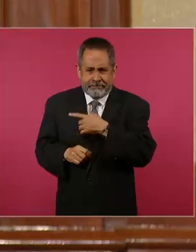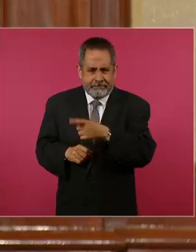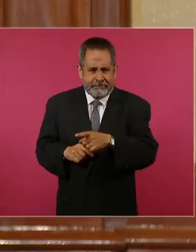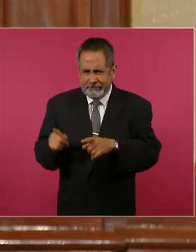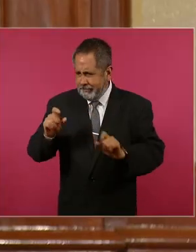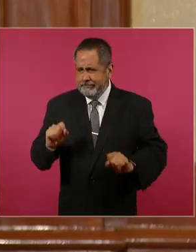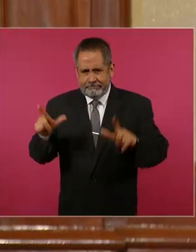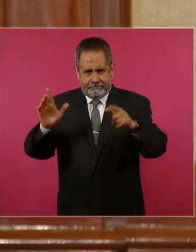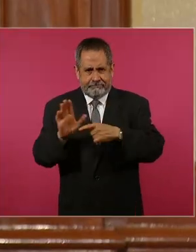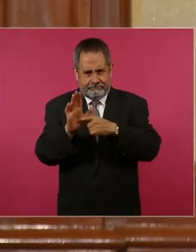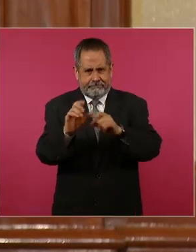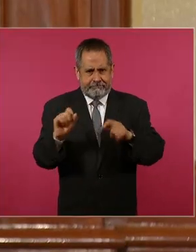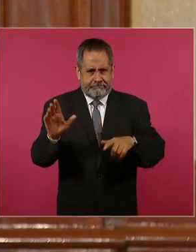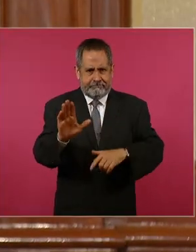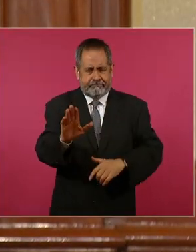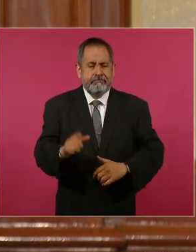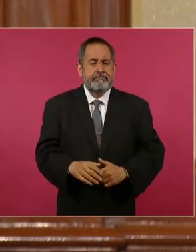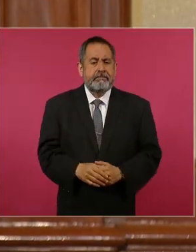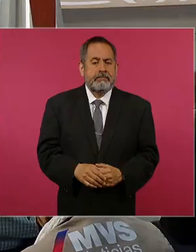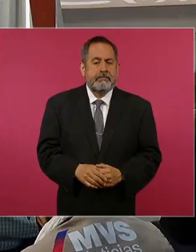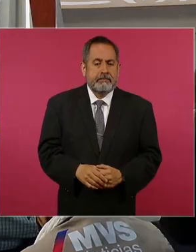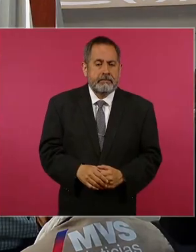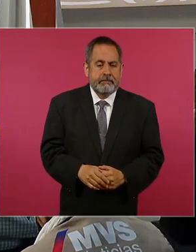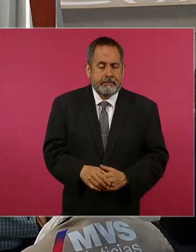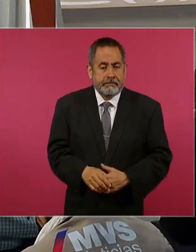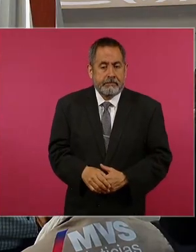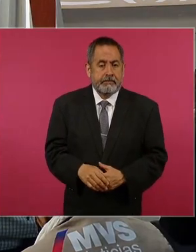Stanford. Ponla. Porque,